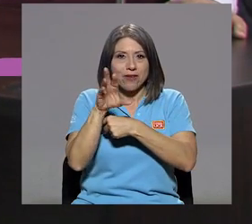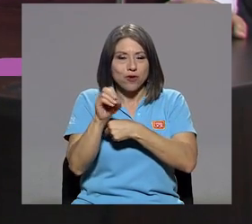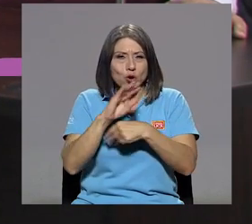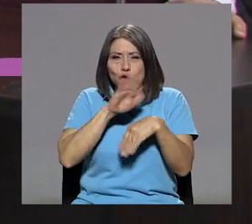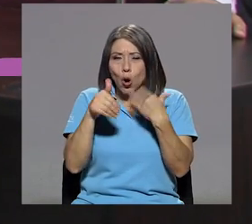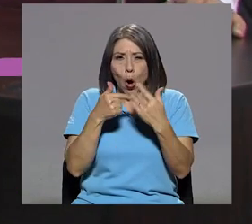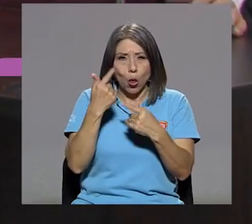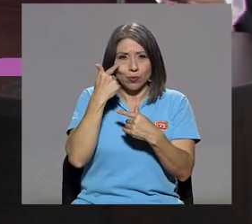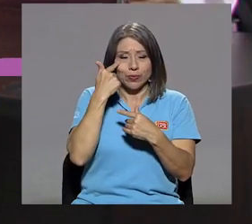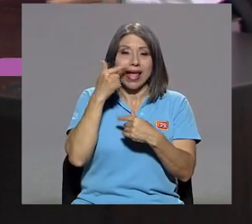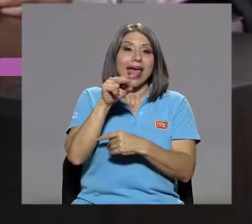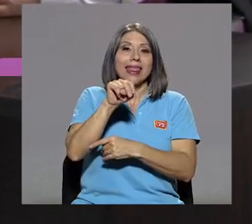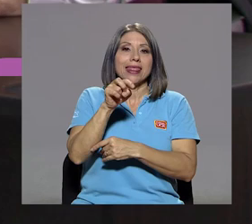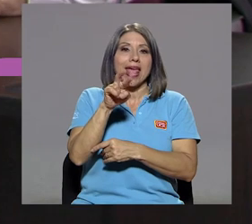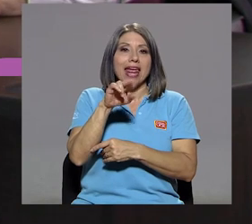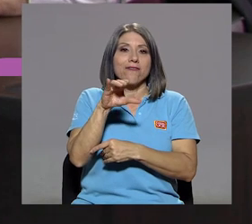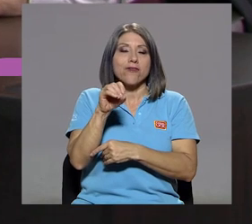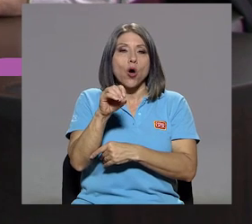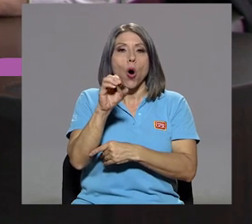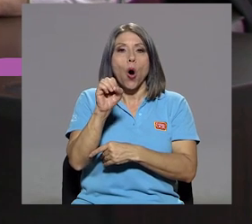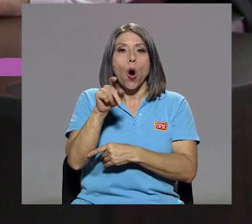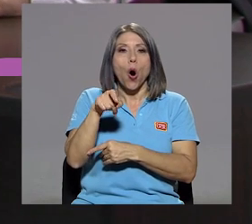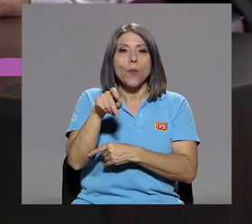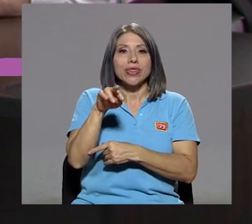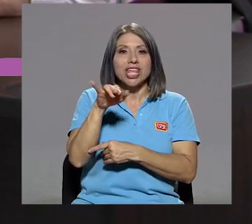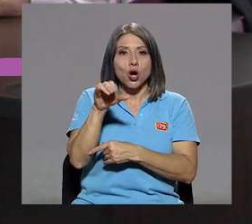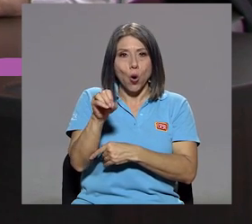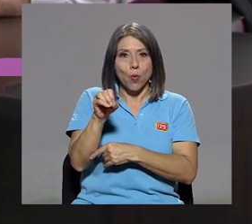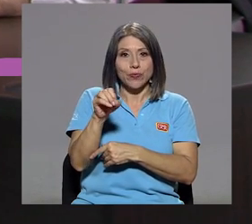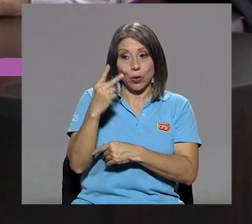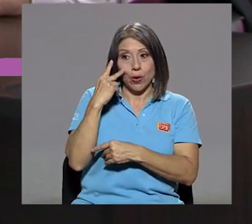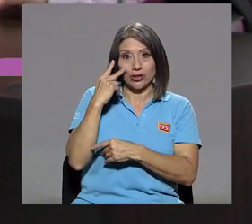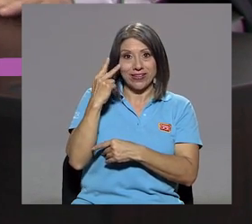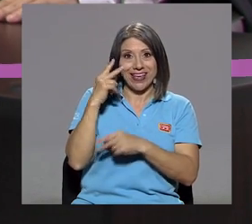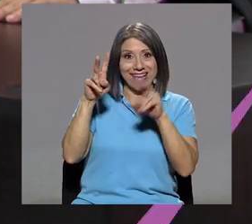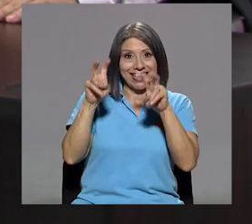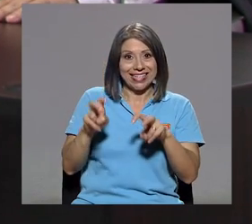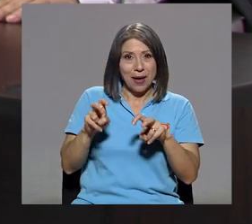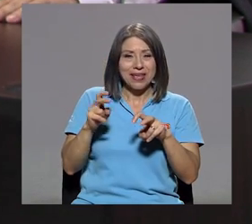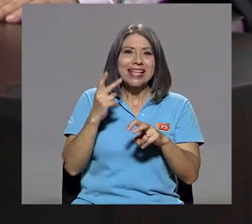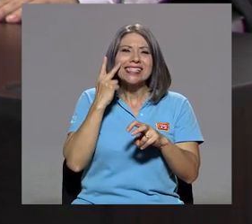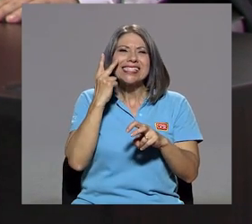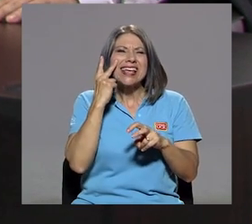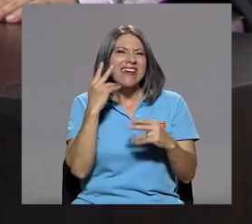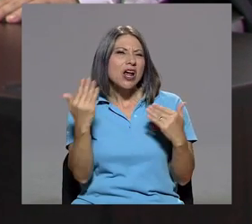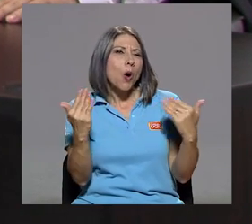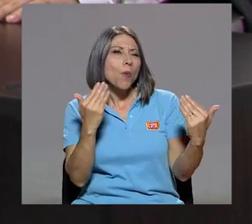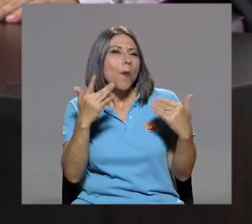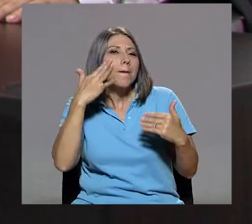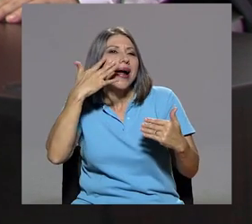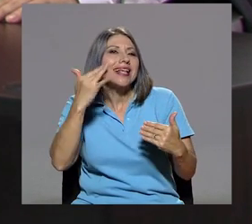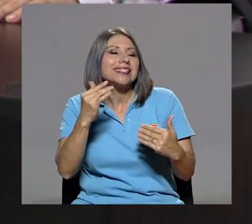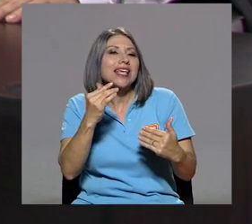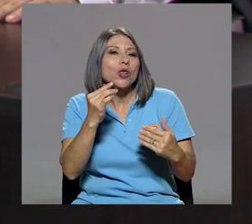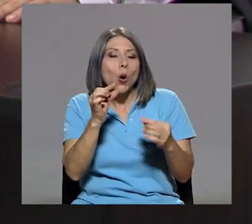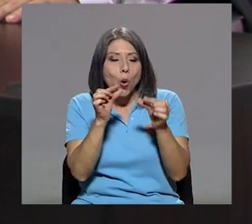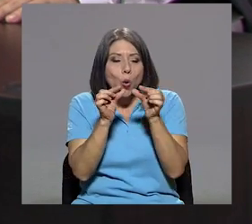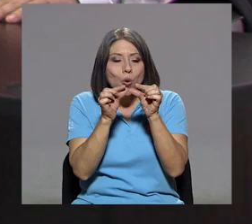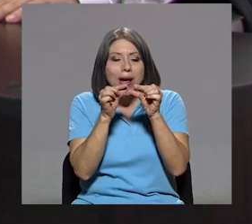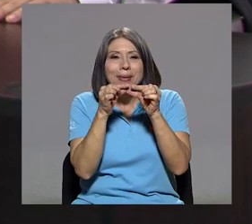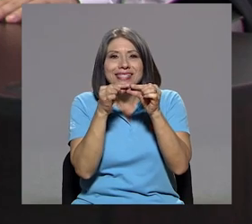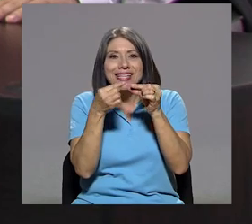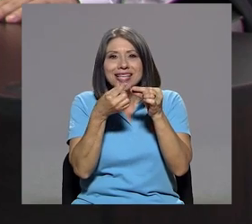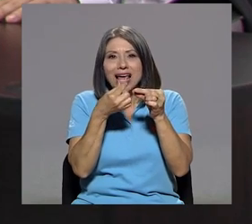¿verdad? El nervio óptico, cuando uno lo ve en el examen clínico, se ve como decir una pastilla de menta, que tiene una